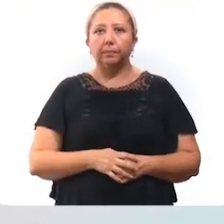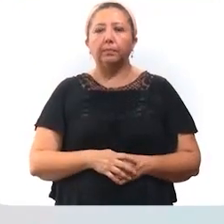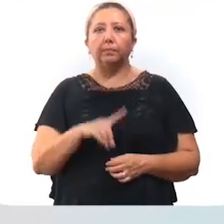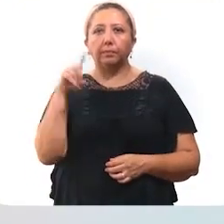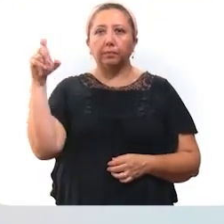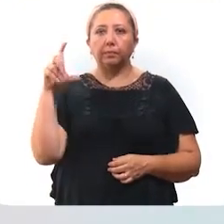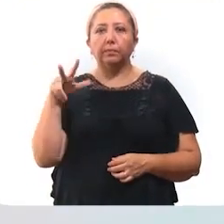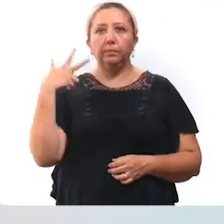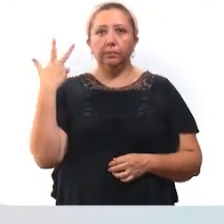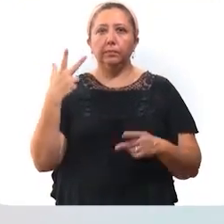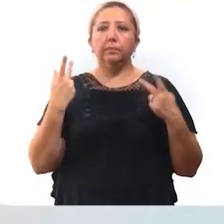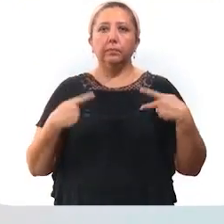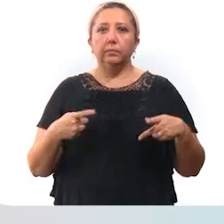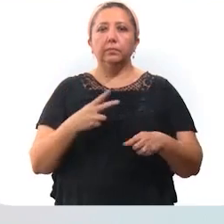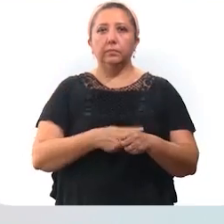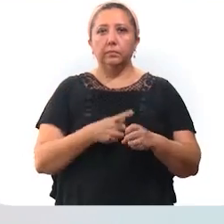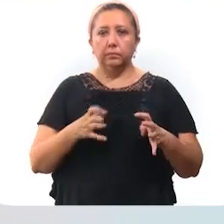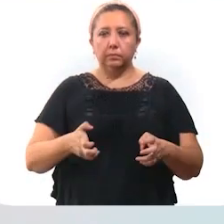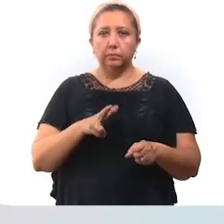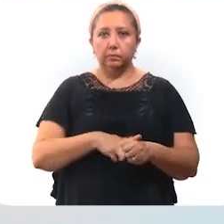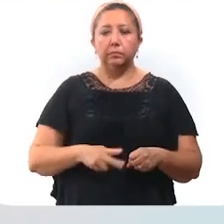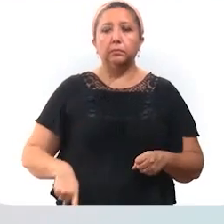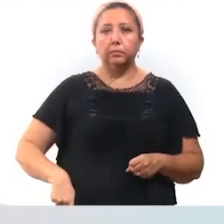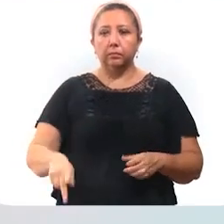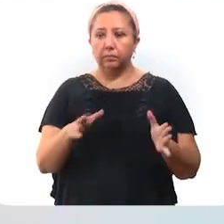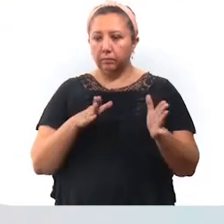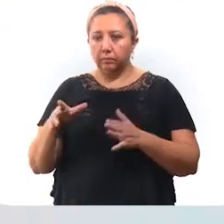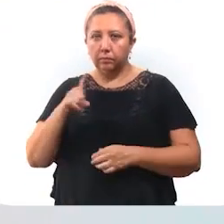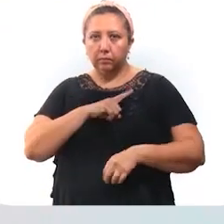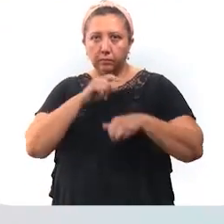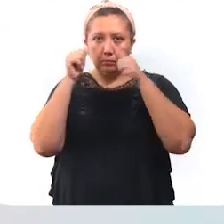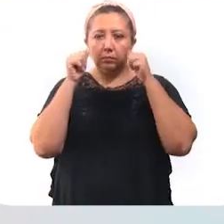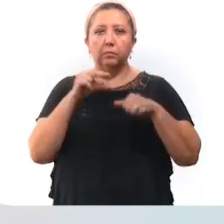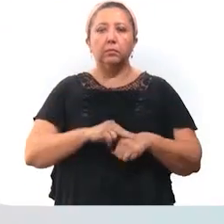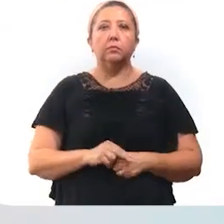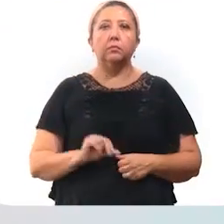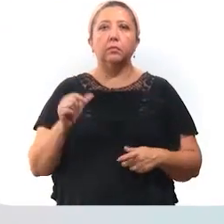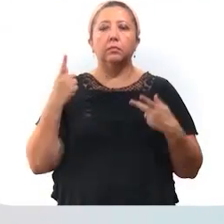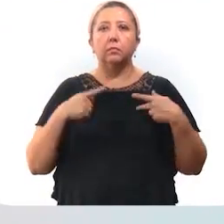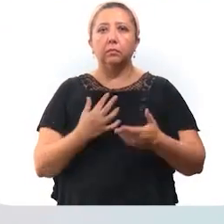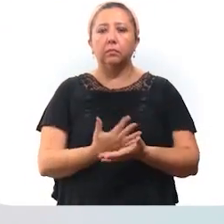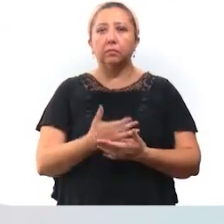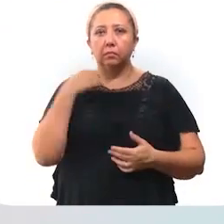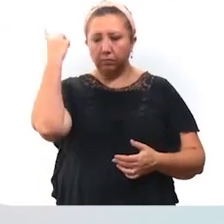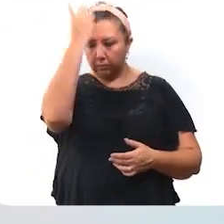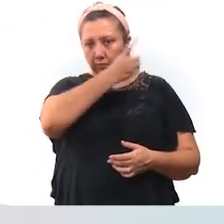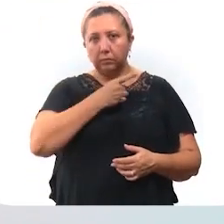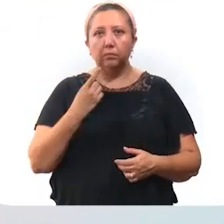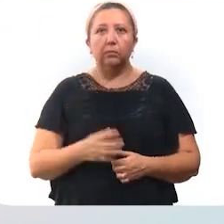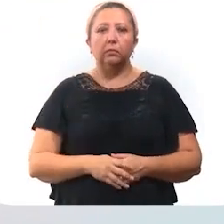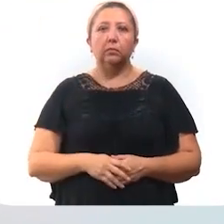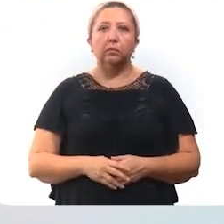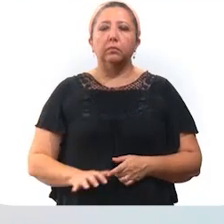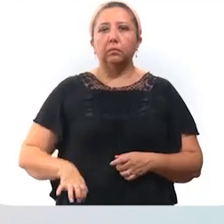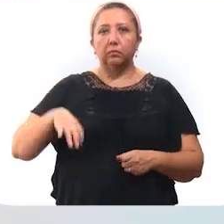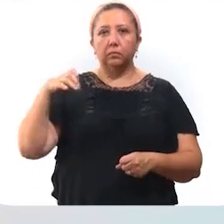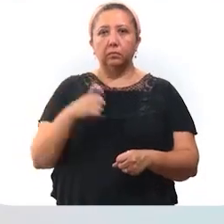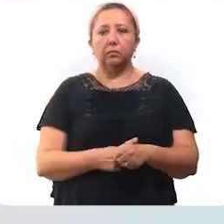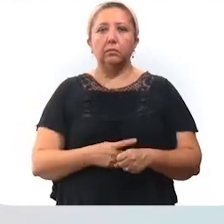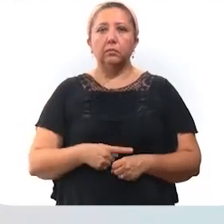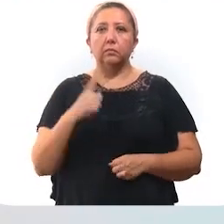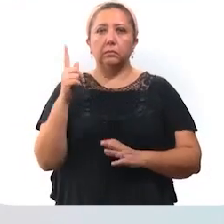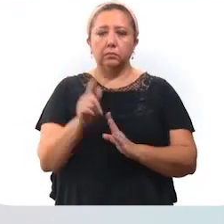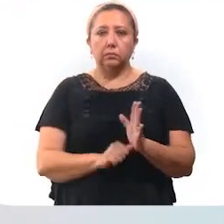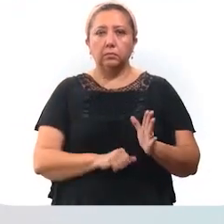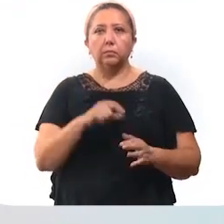mencionó, 113 de los casos positivos están en hospitales públicos y en aislamiento total. Hay otros pacientes a la espera de diagnóstico. El rango de edad de